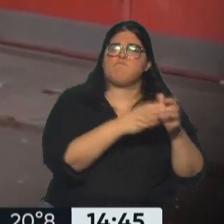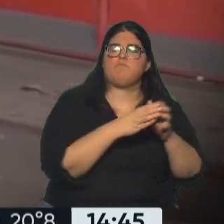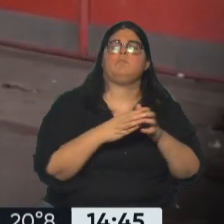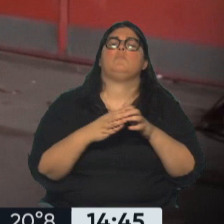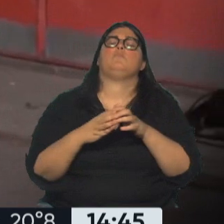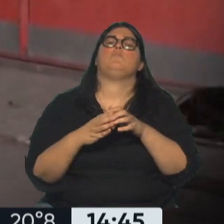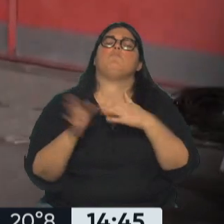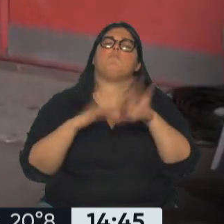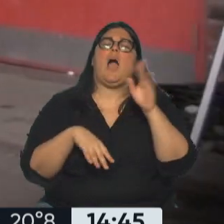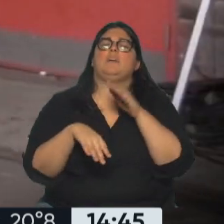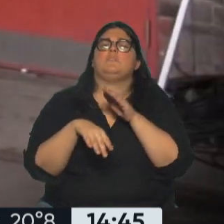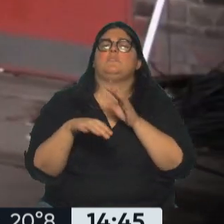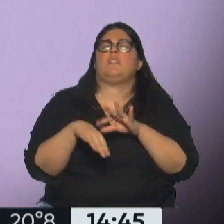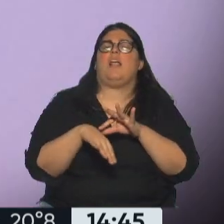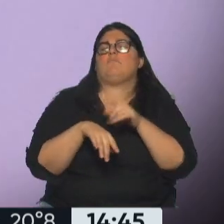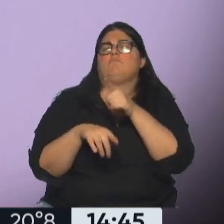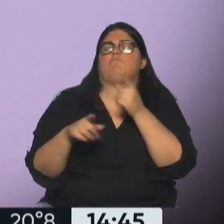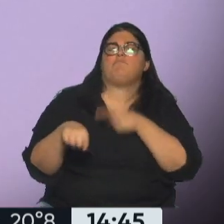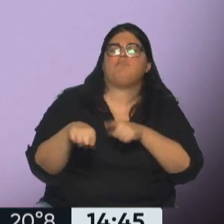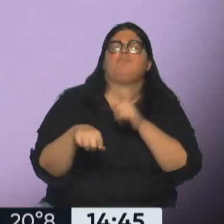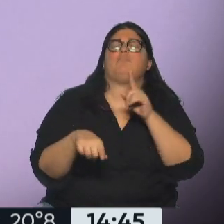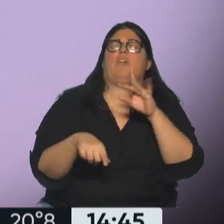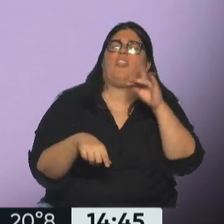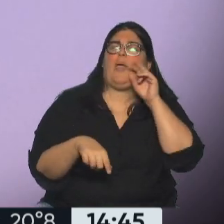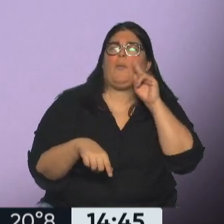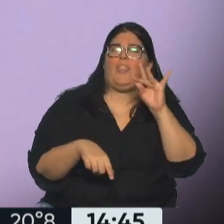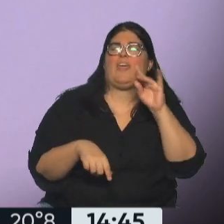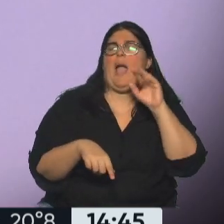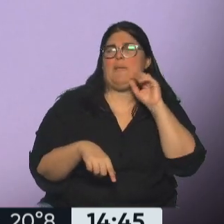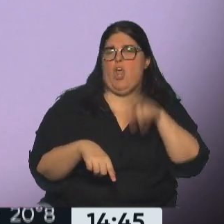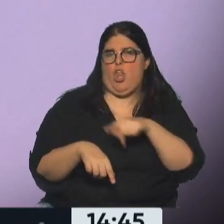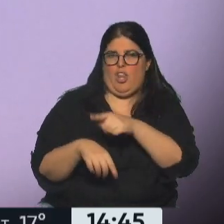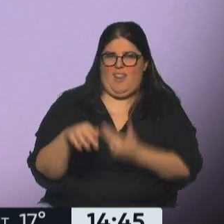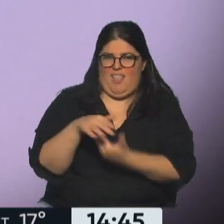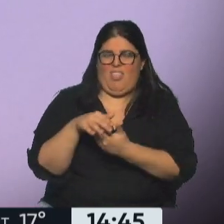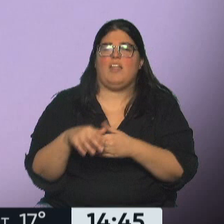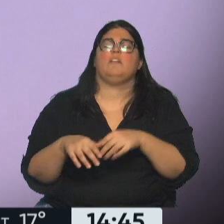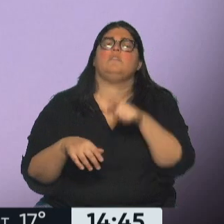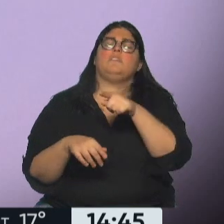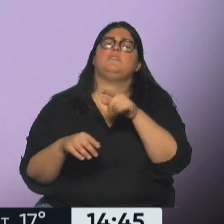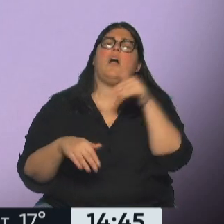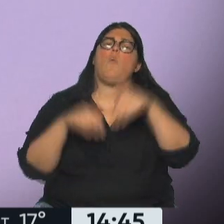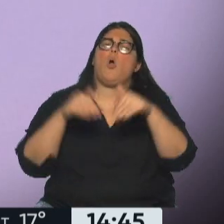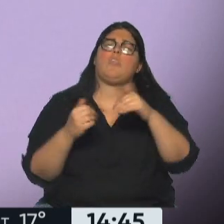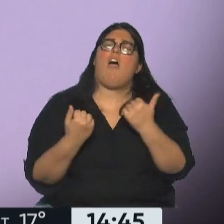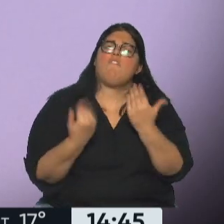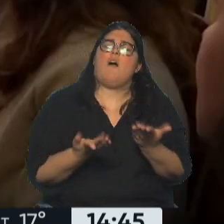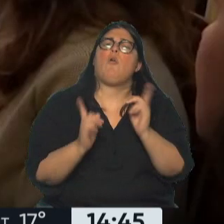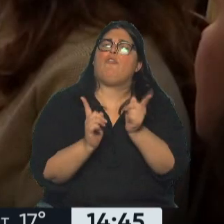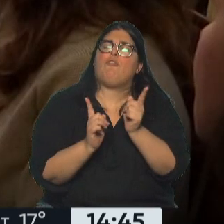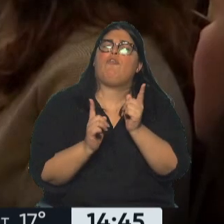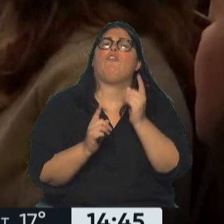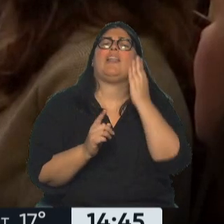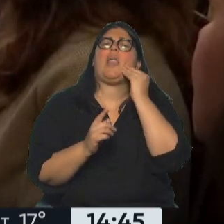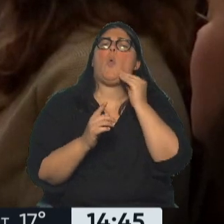por David Cameron en 2010. En 2016, Truss votó a favor de la permanencia del Reino Unido en la Unión Europea,